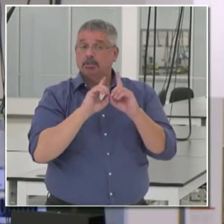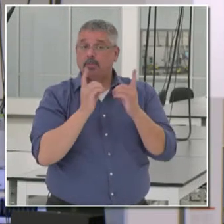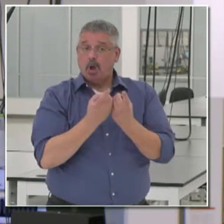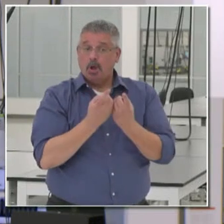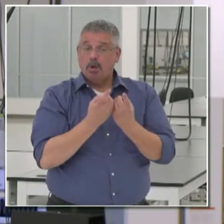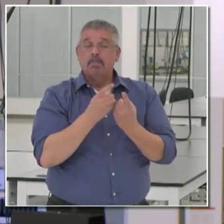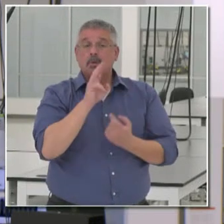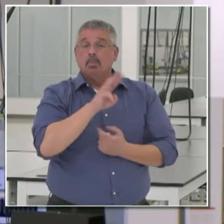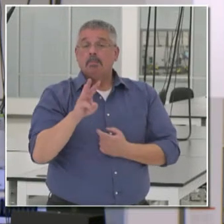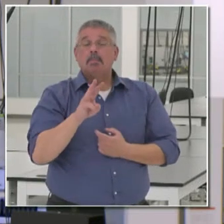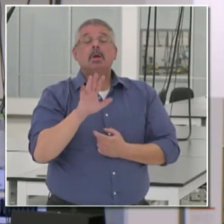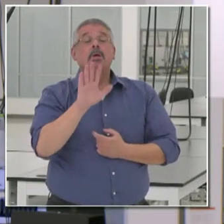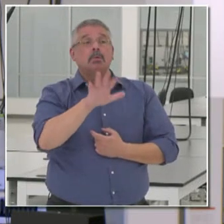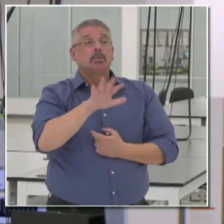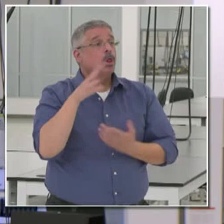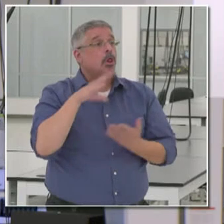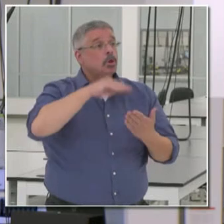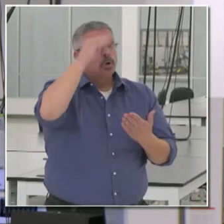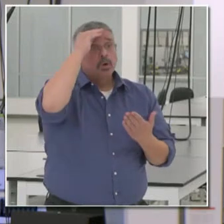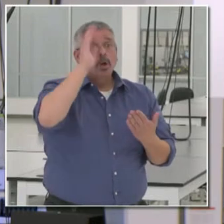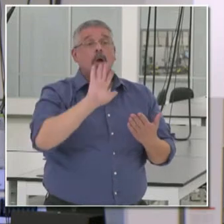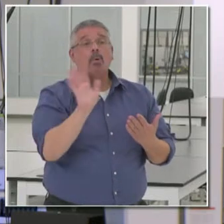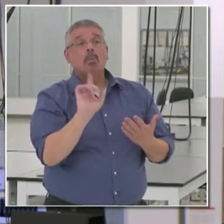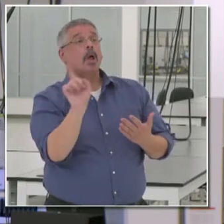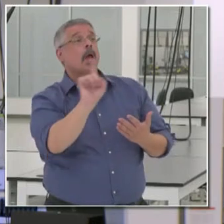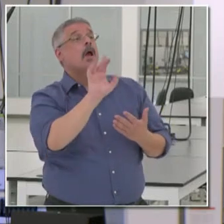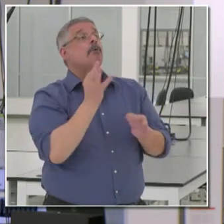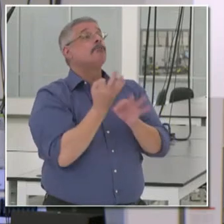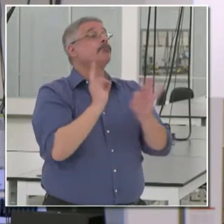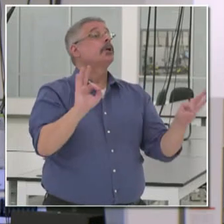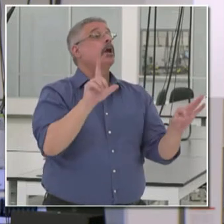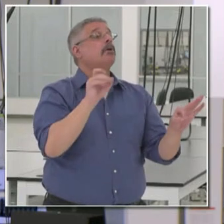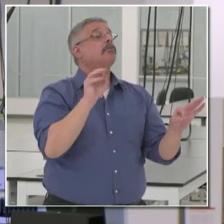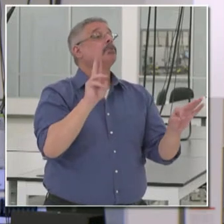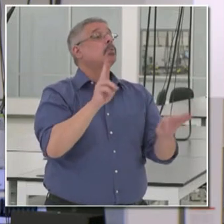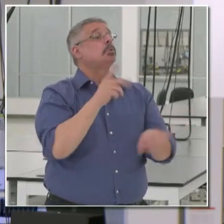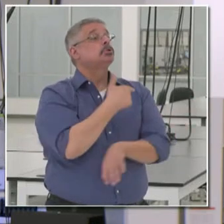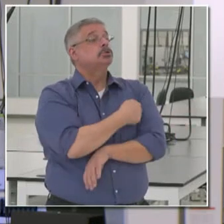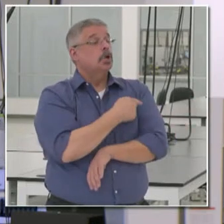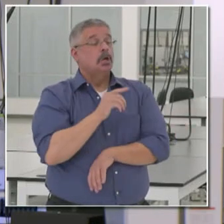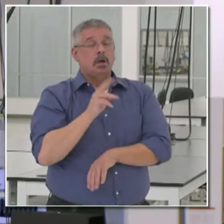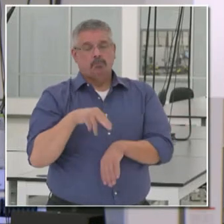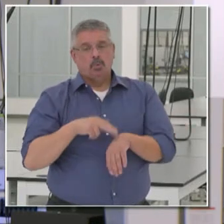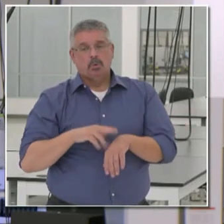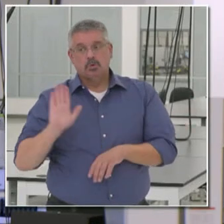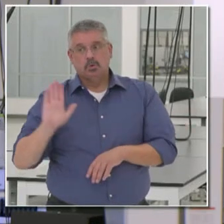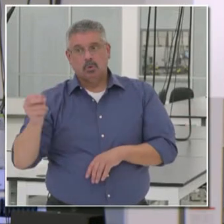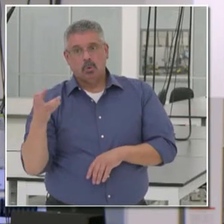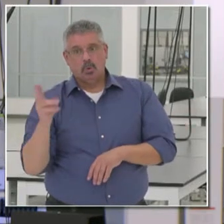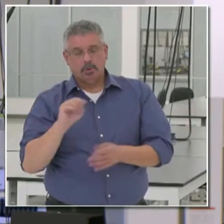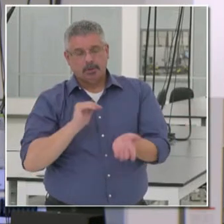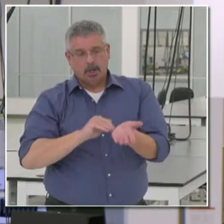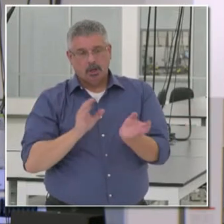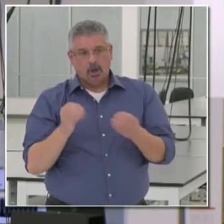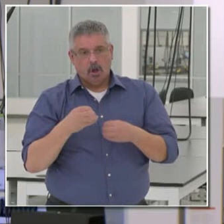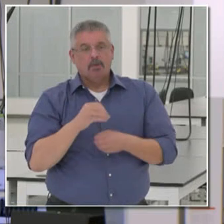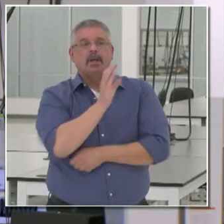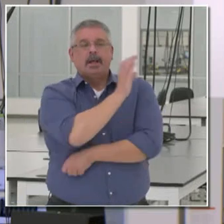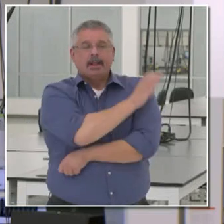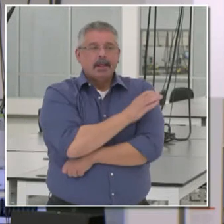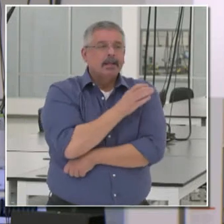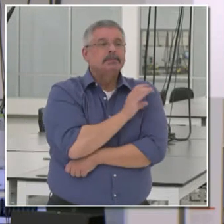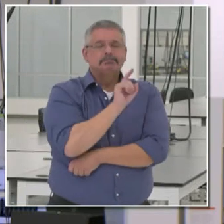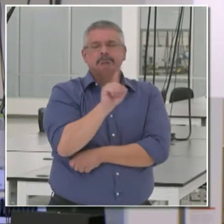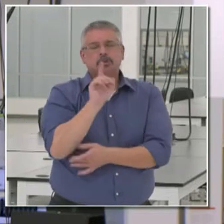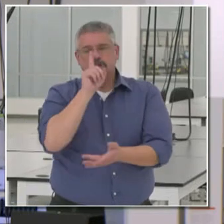el sitio web de su departamento de salubridad local para averiguar dónde hay vacunas gratuitas si la oficina de